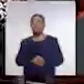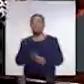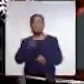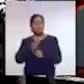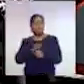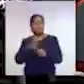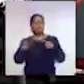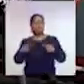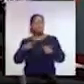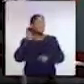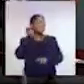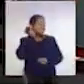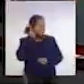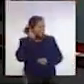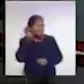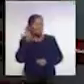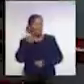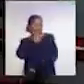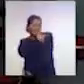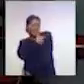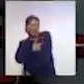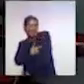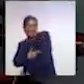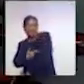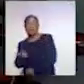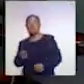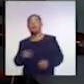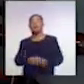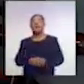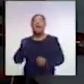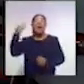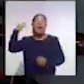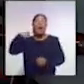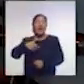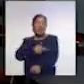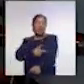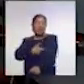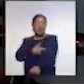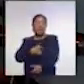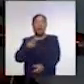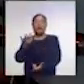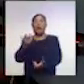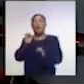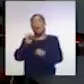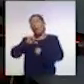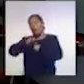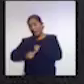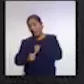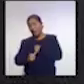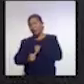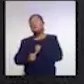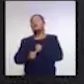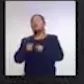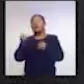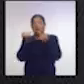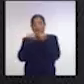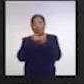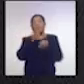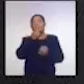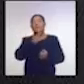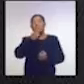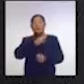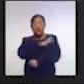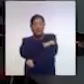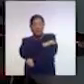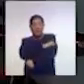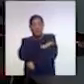con piercings, con tatuajes, que han sido transfundidos, que han sido operados, inclusive diabéticos y hipertensos, pueden ya donar. Ah,